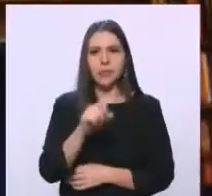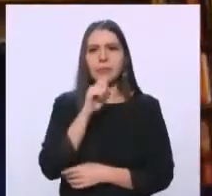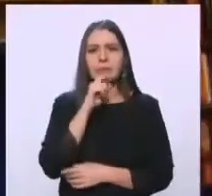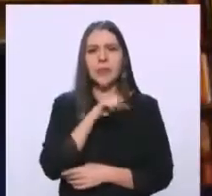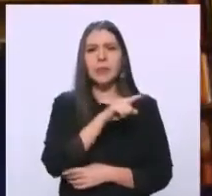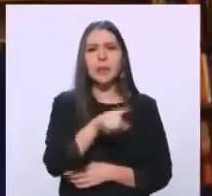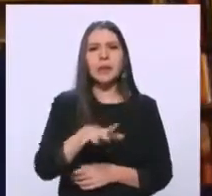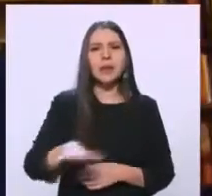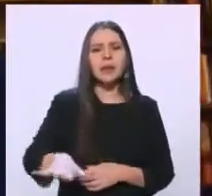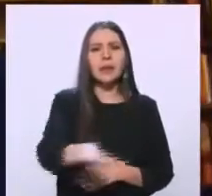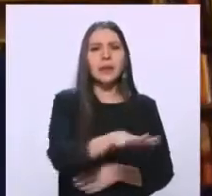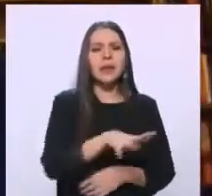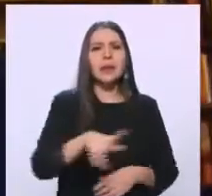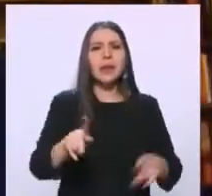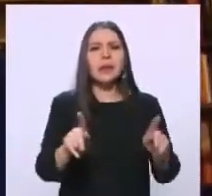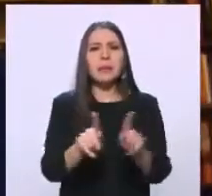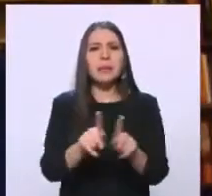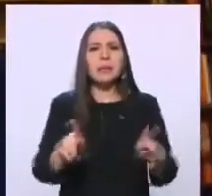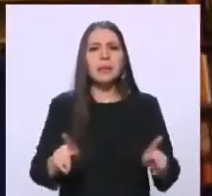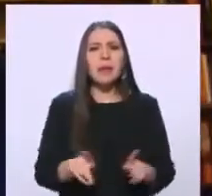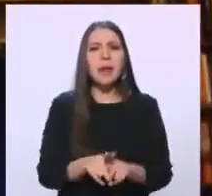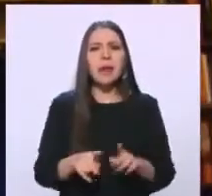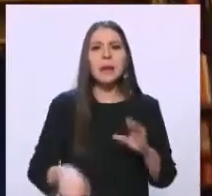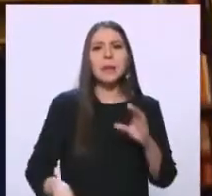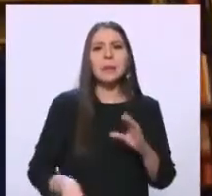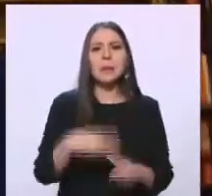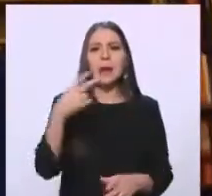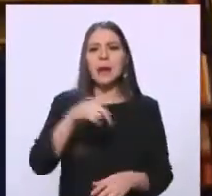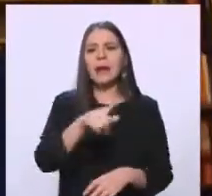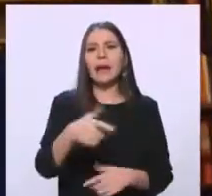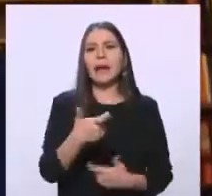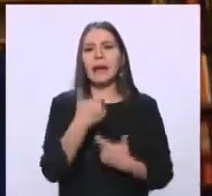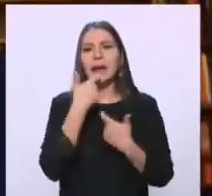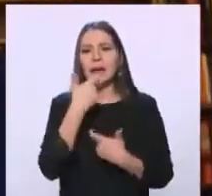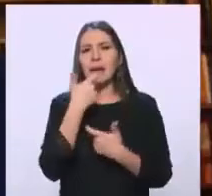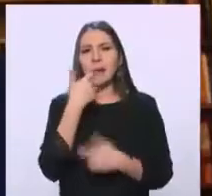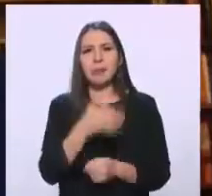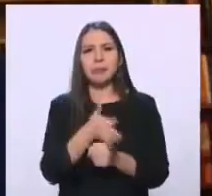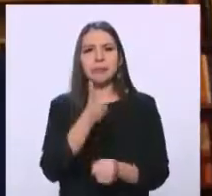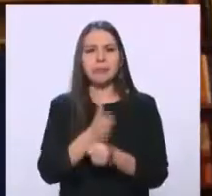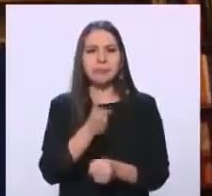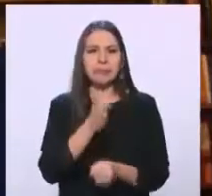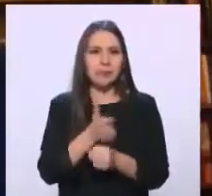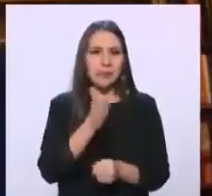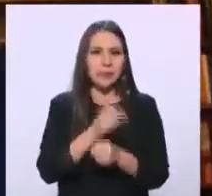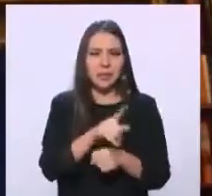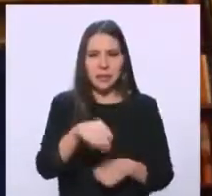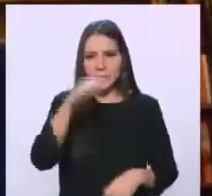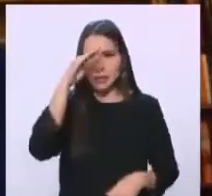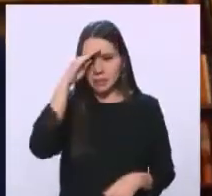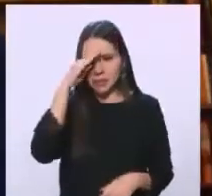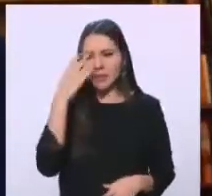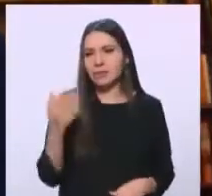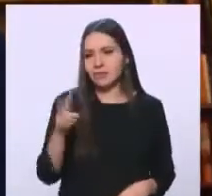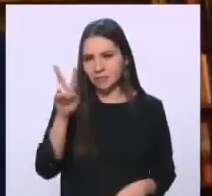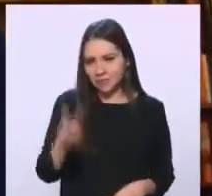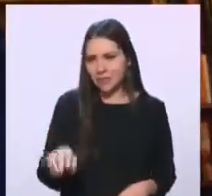plazas vacías que tanto se ha ridiculizado y que de nuevo uno puede encontrarla graciosa porque pues, lo es,